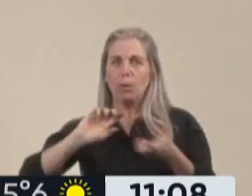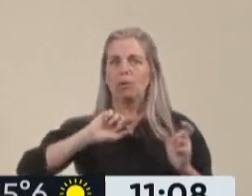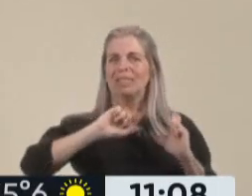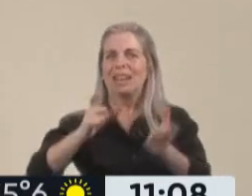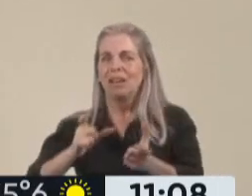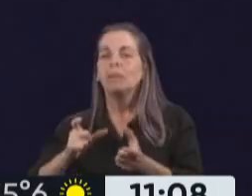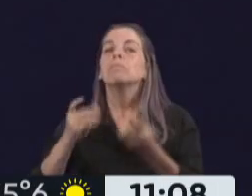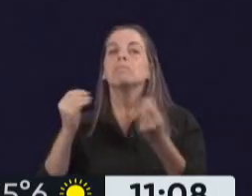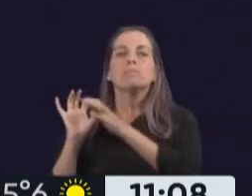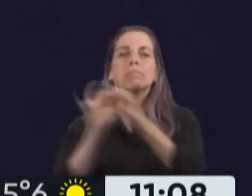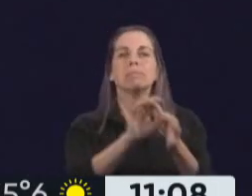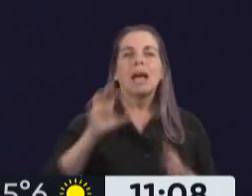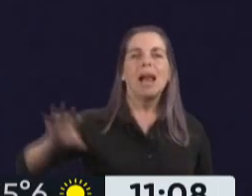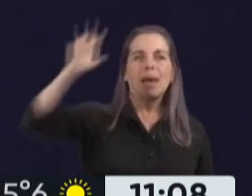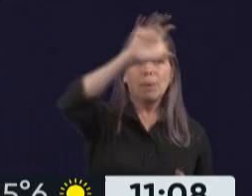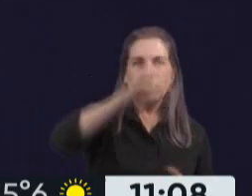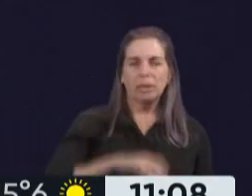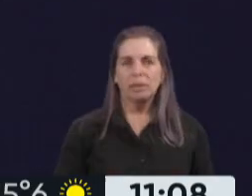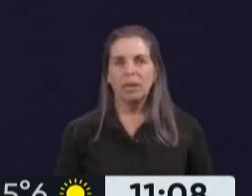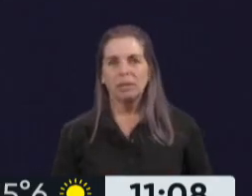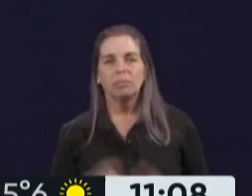gracias. Bueno, con respecto a